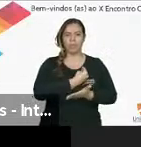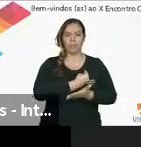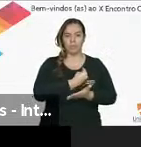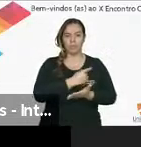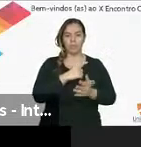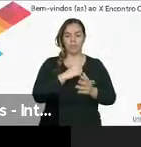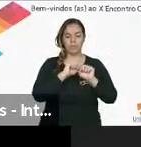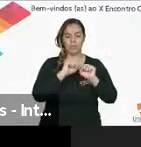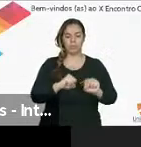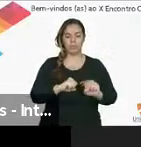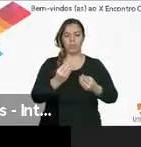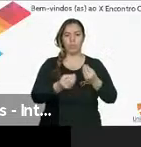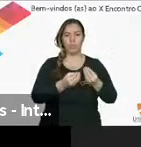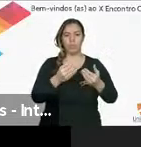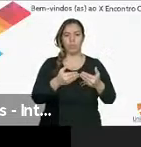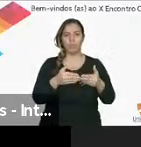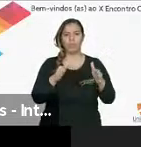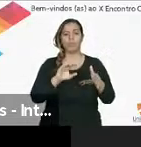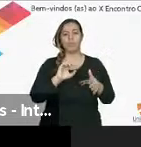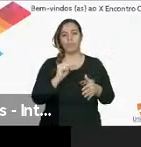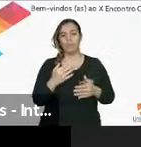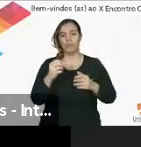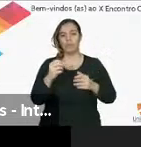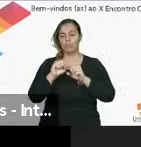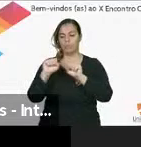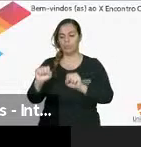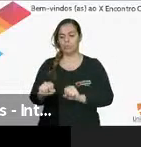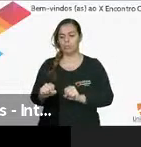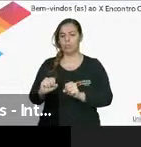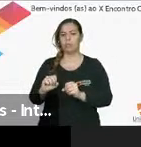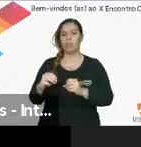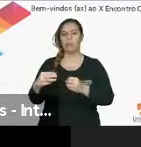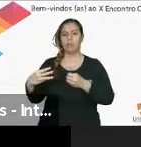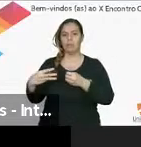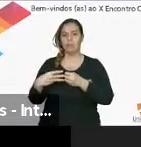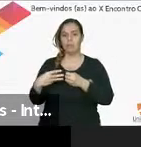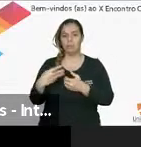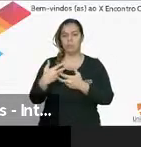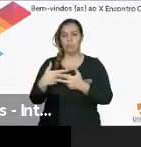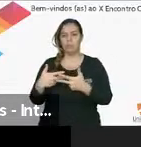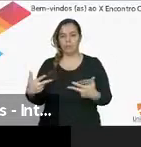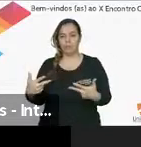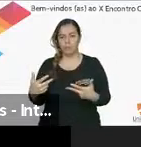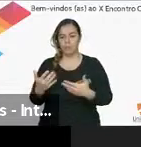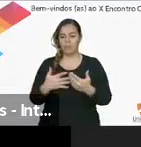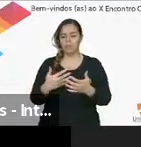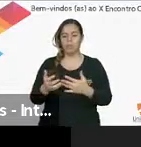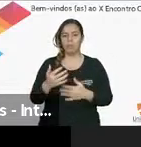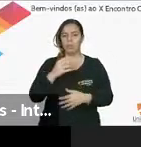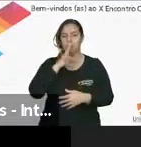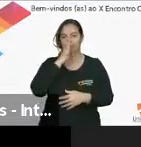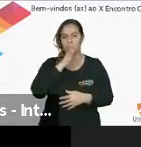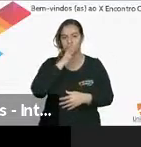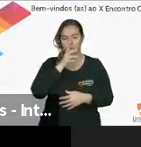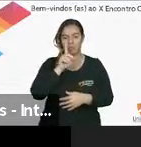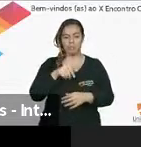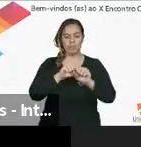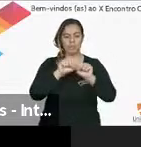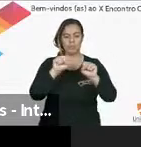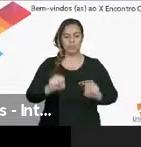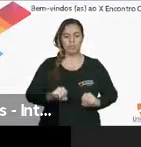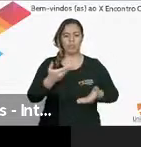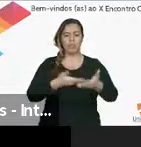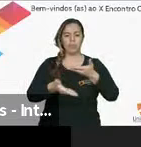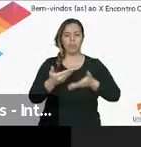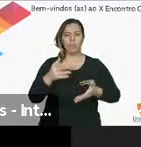ser, o un sistema metacelular. Puede ser de cualquier manera, pero es un sistema dinámico,